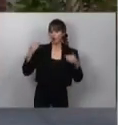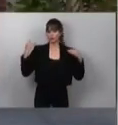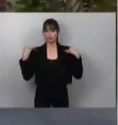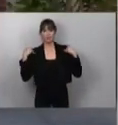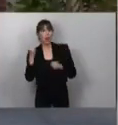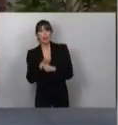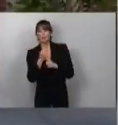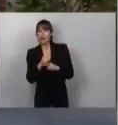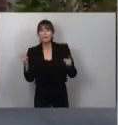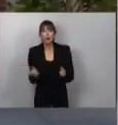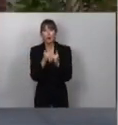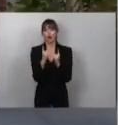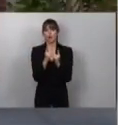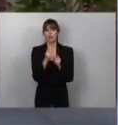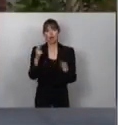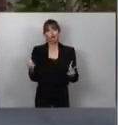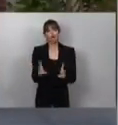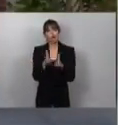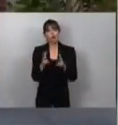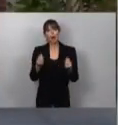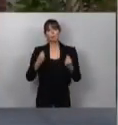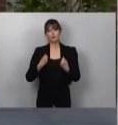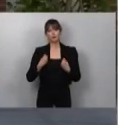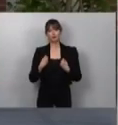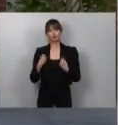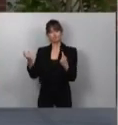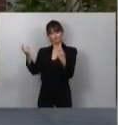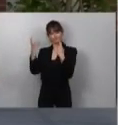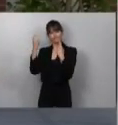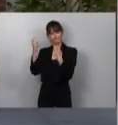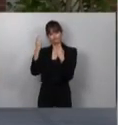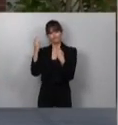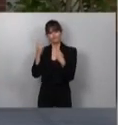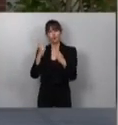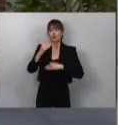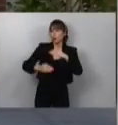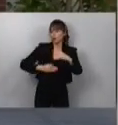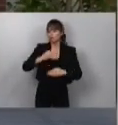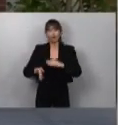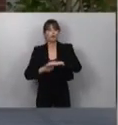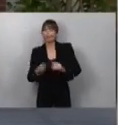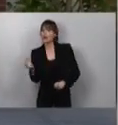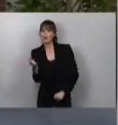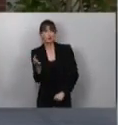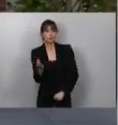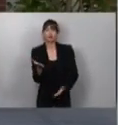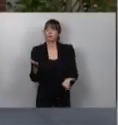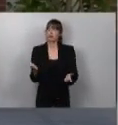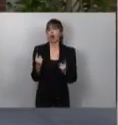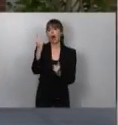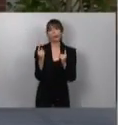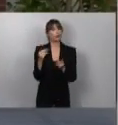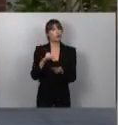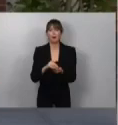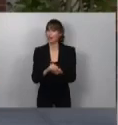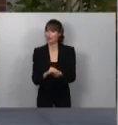eh va a ser una oposición más cabrea más feroz y